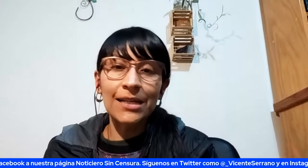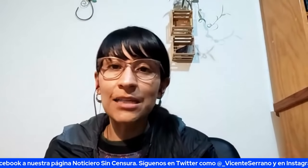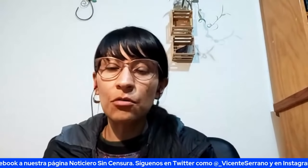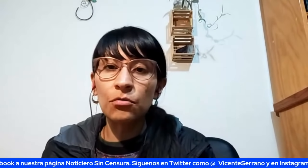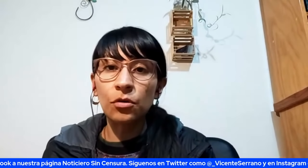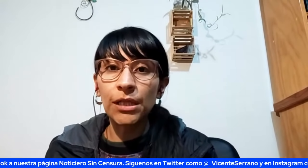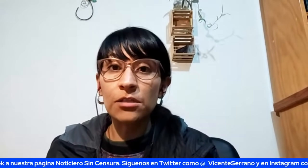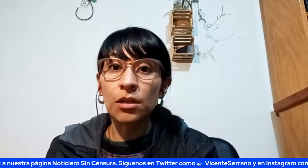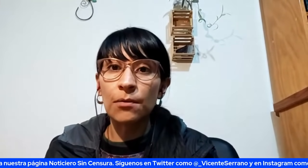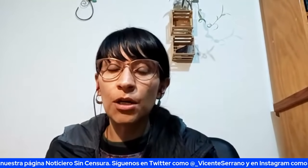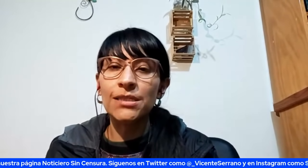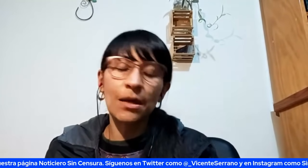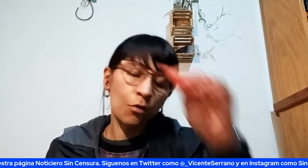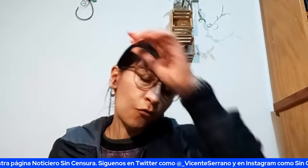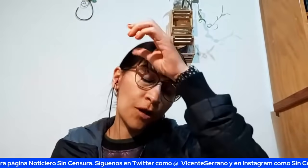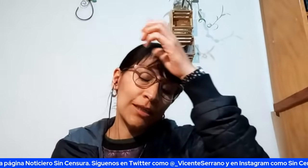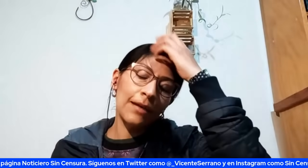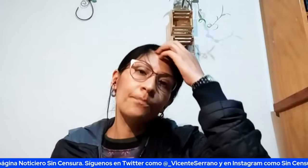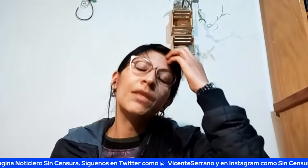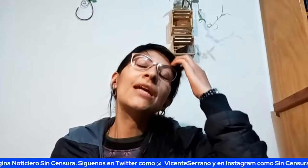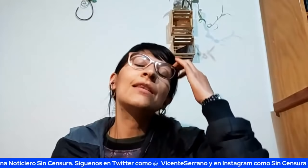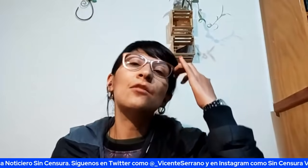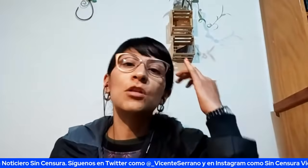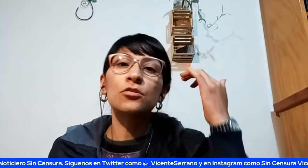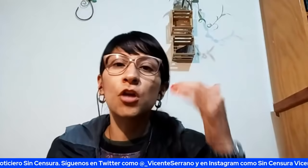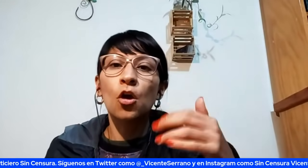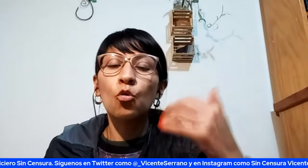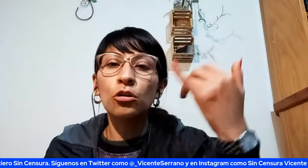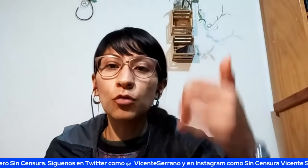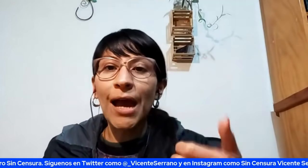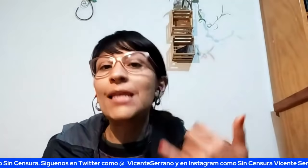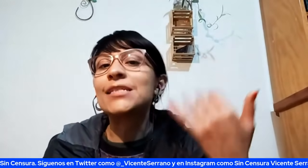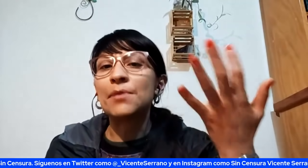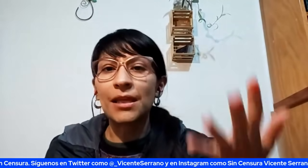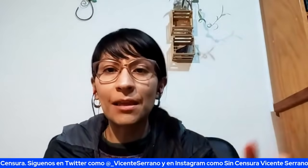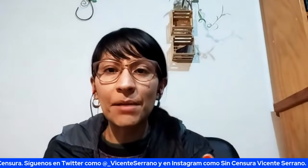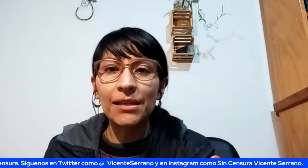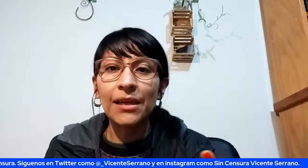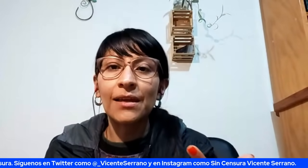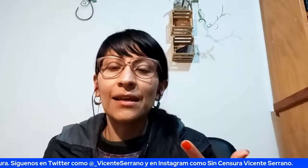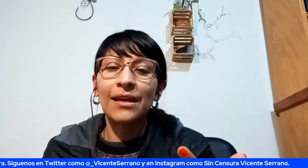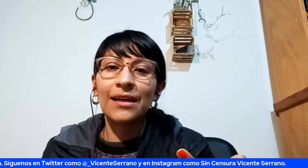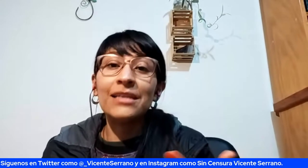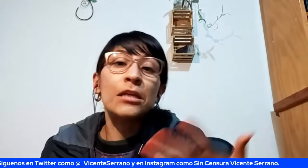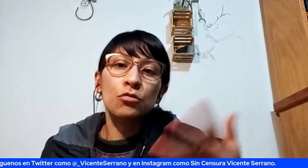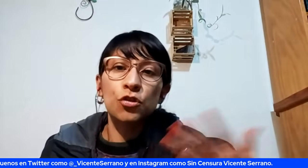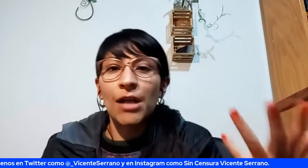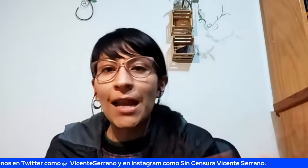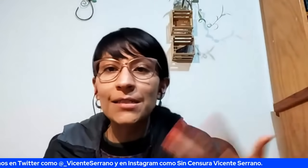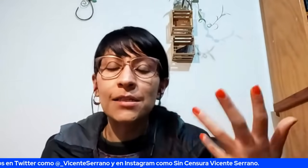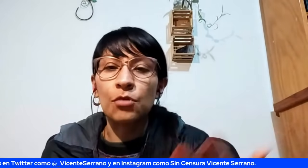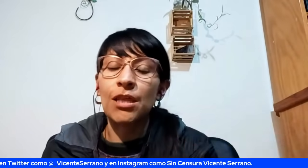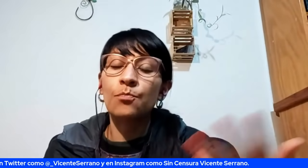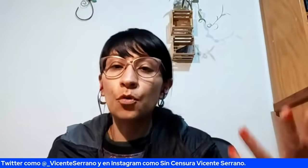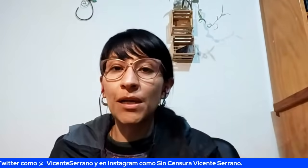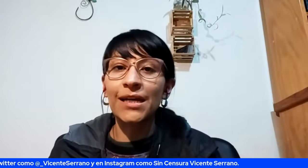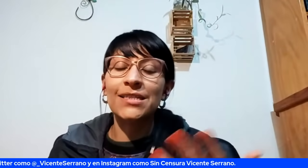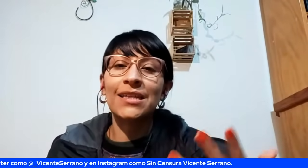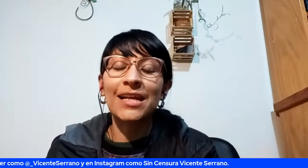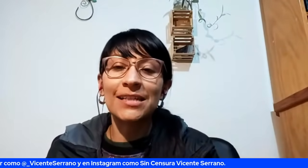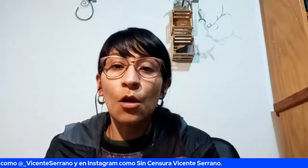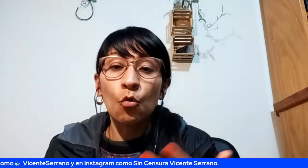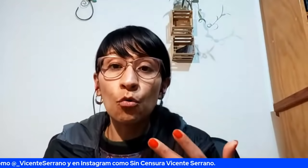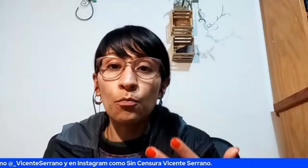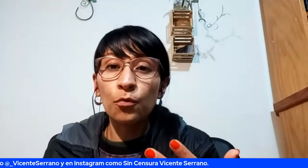pues han crecido en un contexto de violencia muy fuerte y en términos culturales, evidentemente institucionales, de seguridad